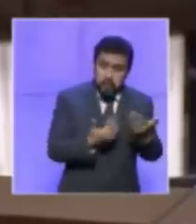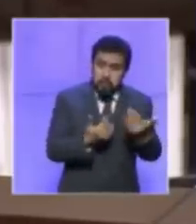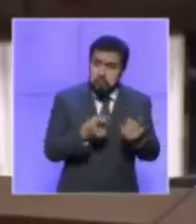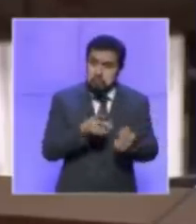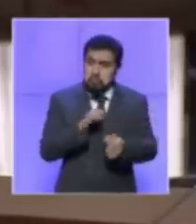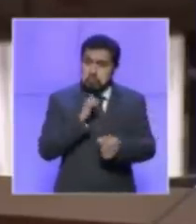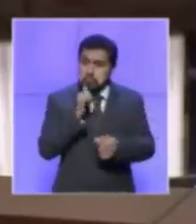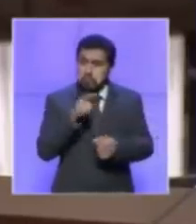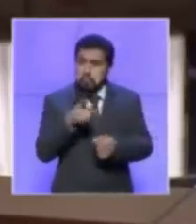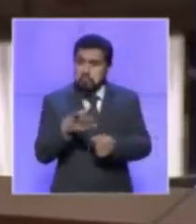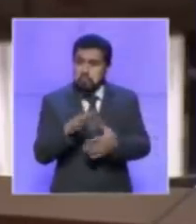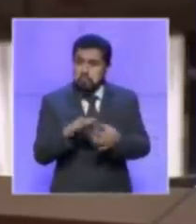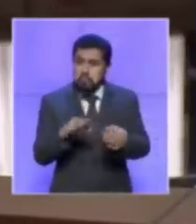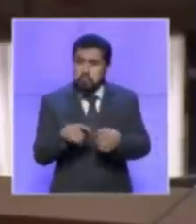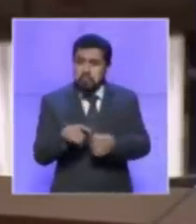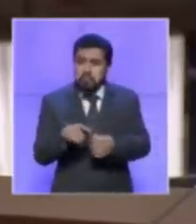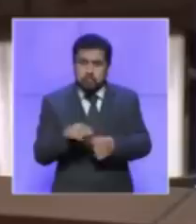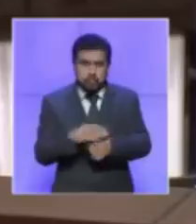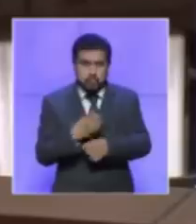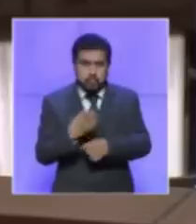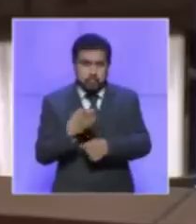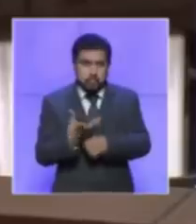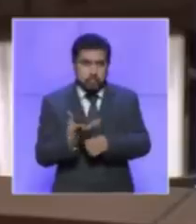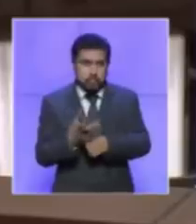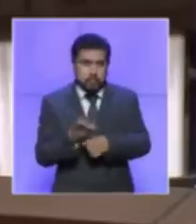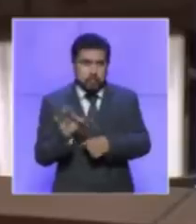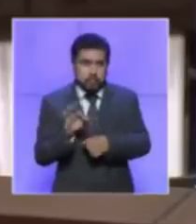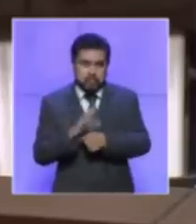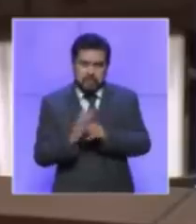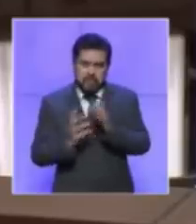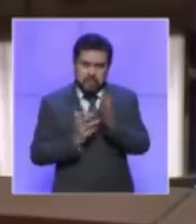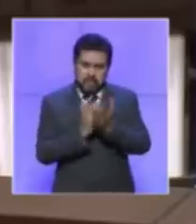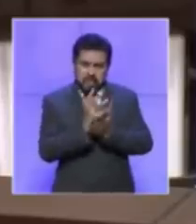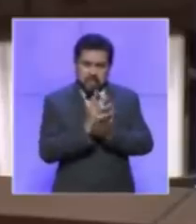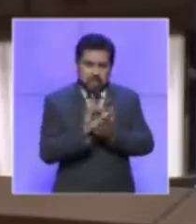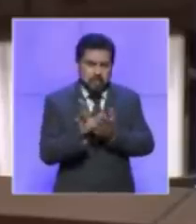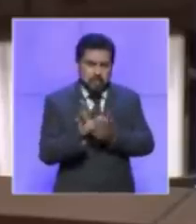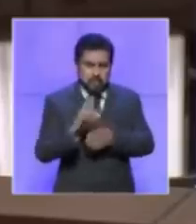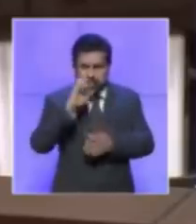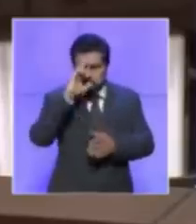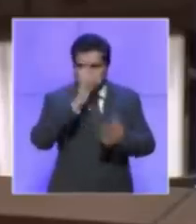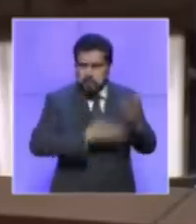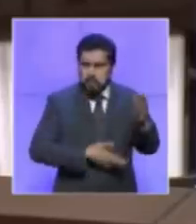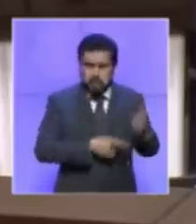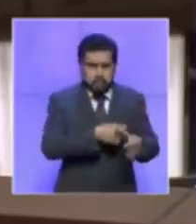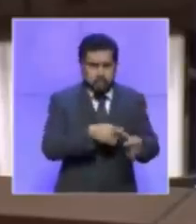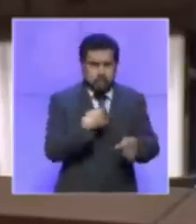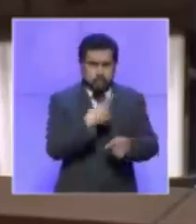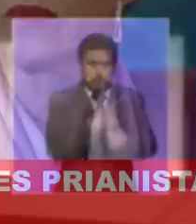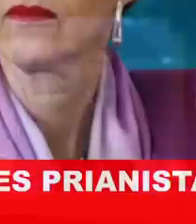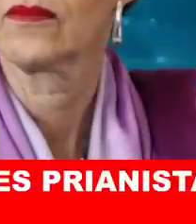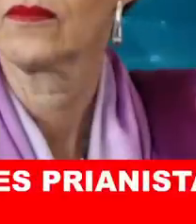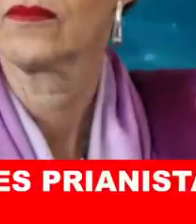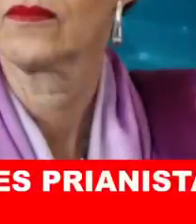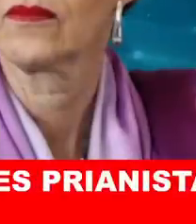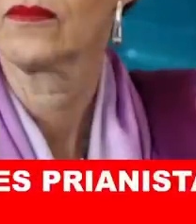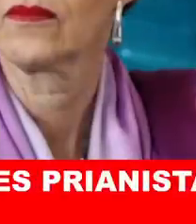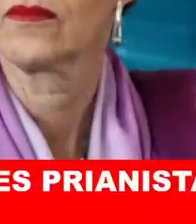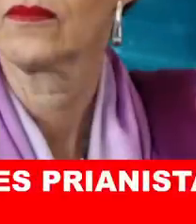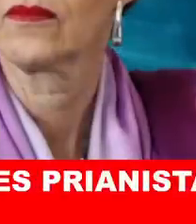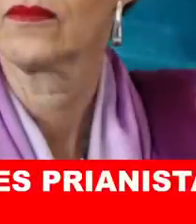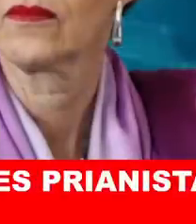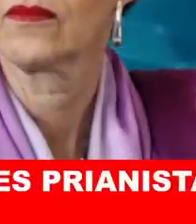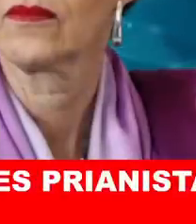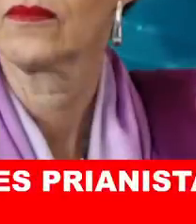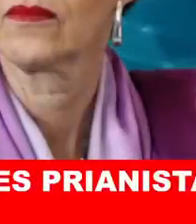pues propiamente a las órdenes de grupos políticos del país esta magistrada porque son magistrados del